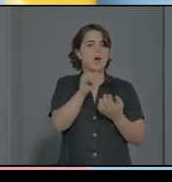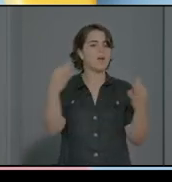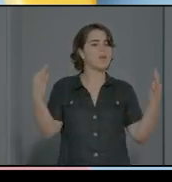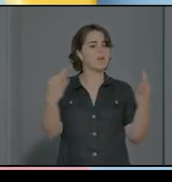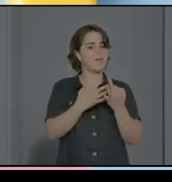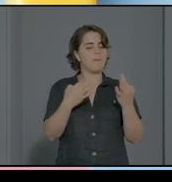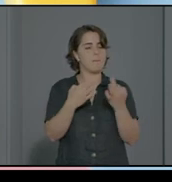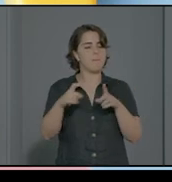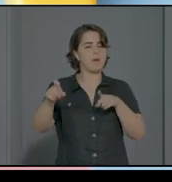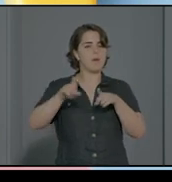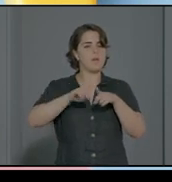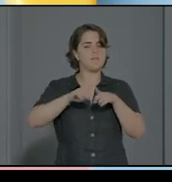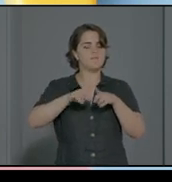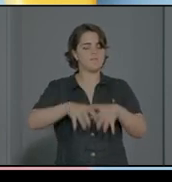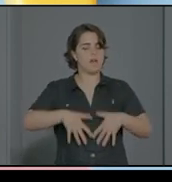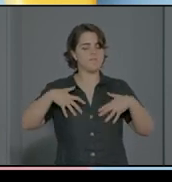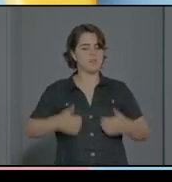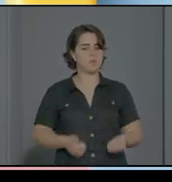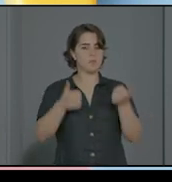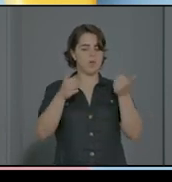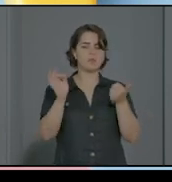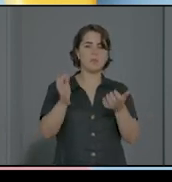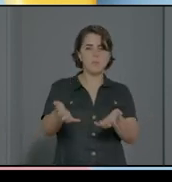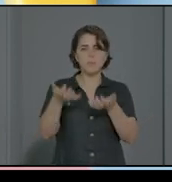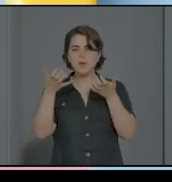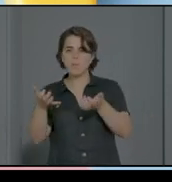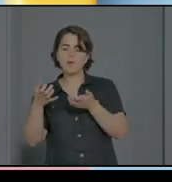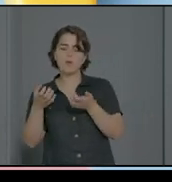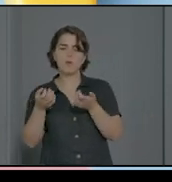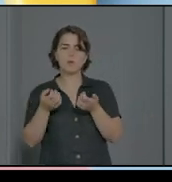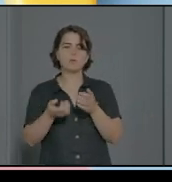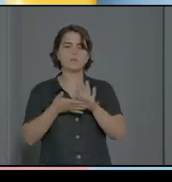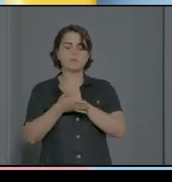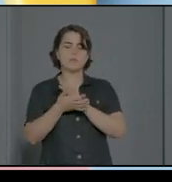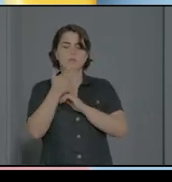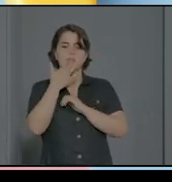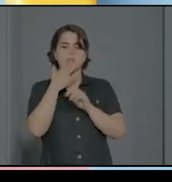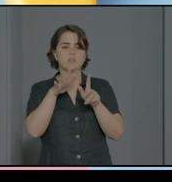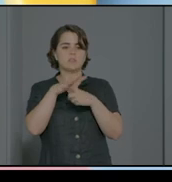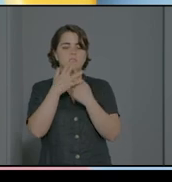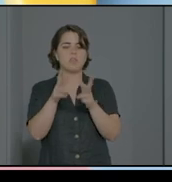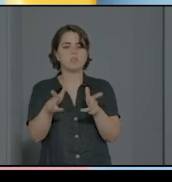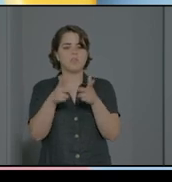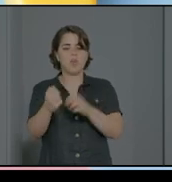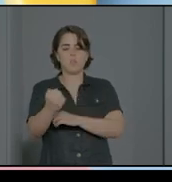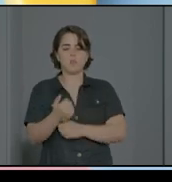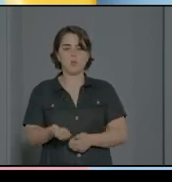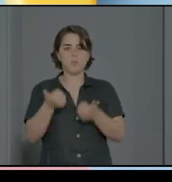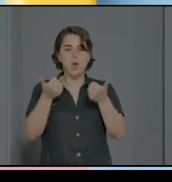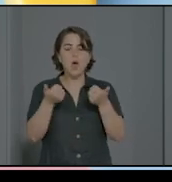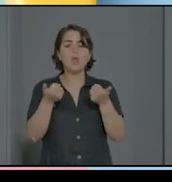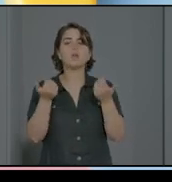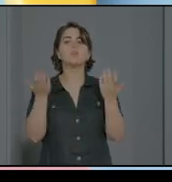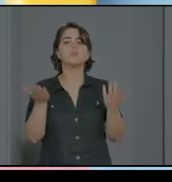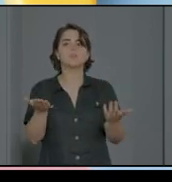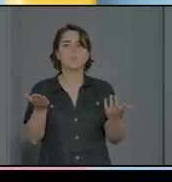un efecto mayor y benéfico donde había un mayor apoyo social. Los clínicos que me miran y